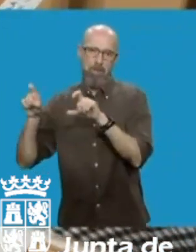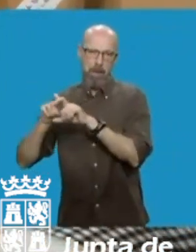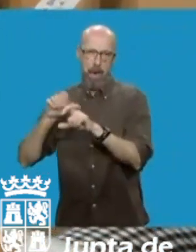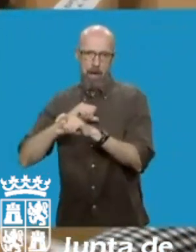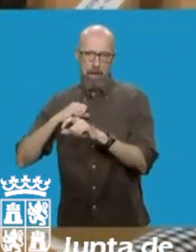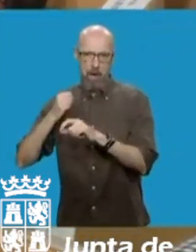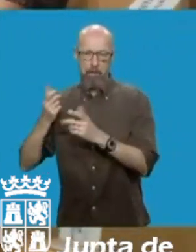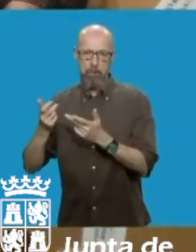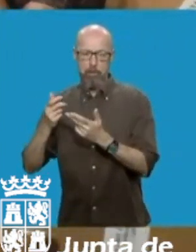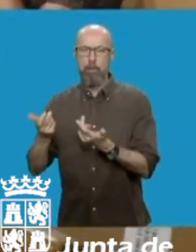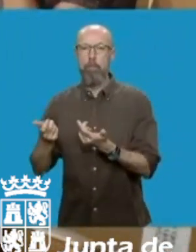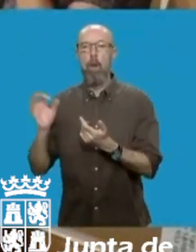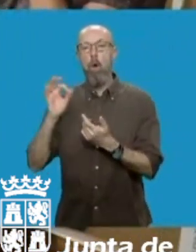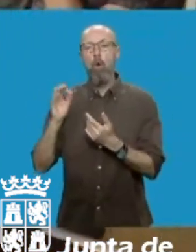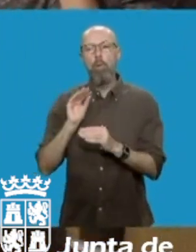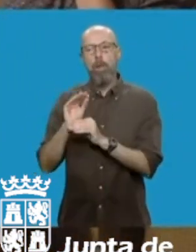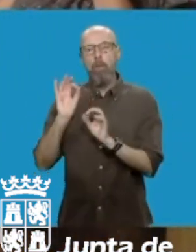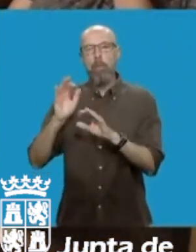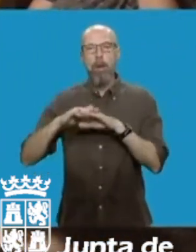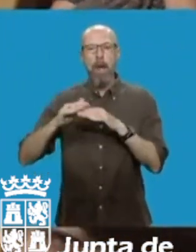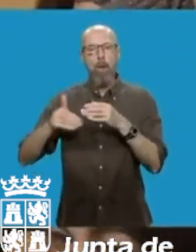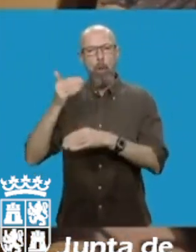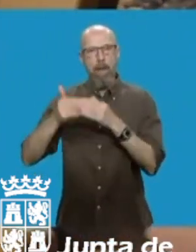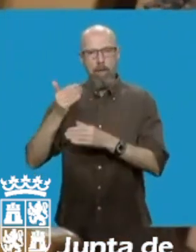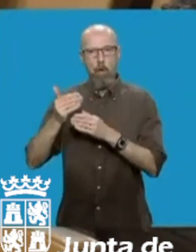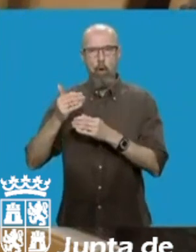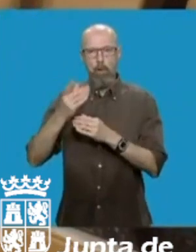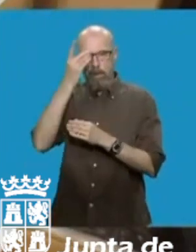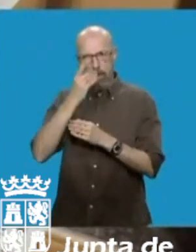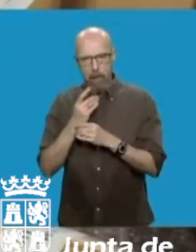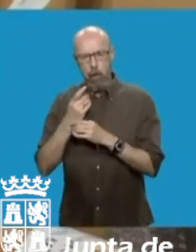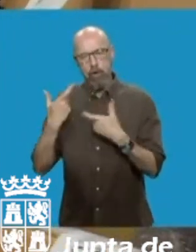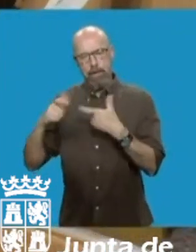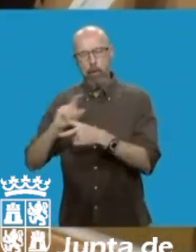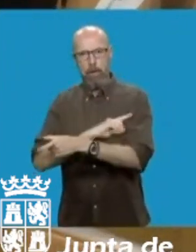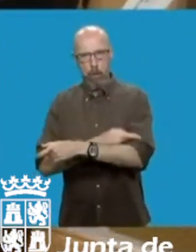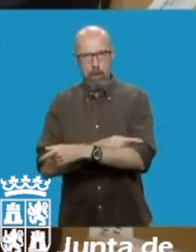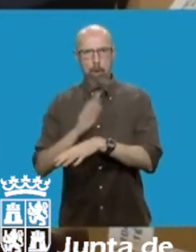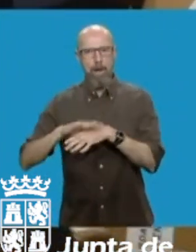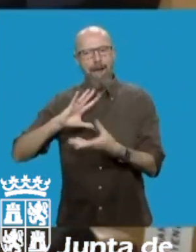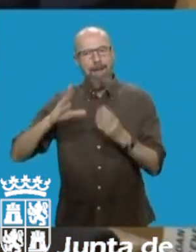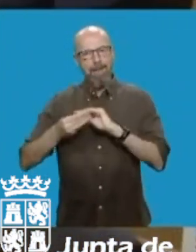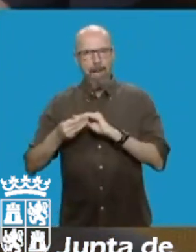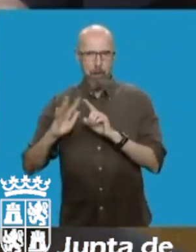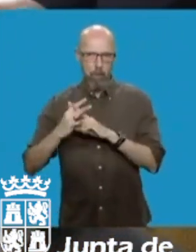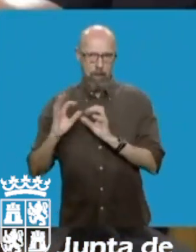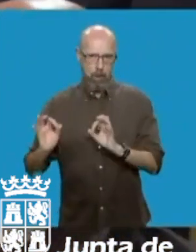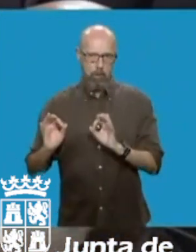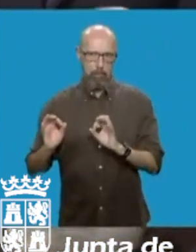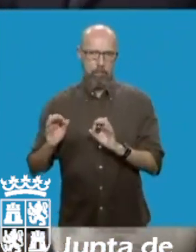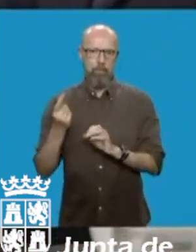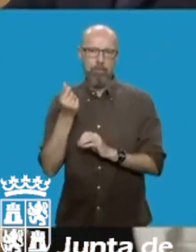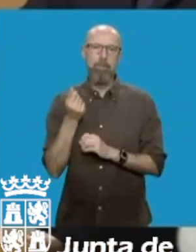las subvenciones destinadas a la modernización, innovación y digitalización en el sector deportivo para adaptarse a la situación por una cuantía